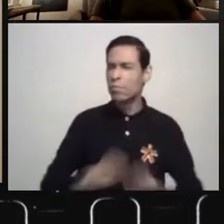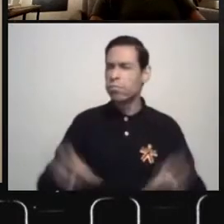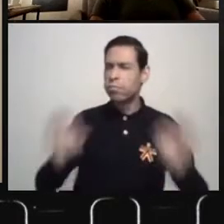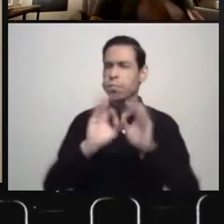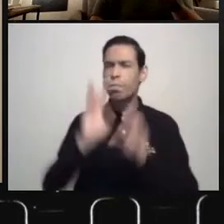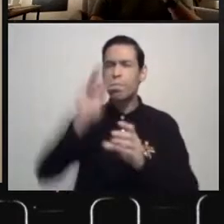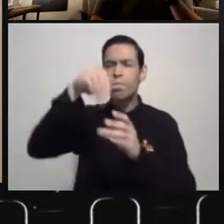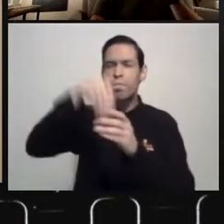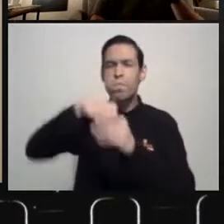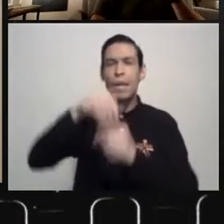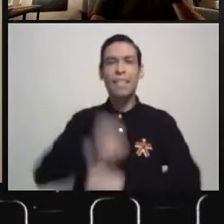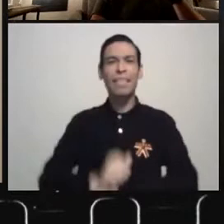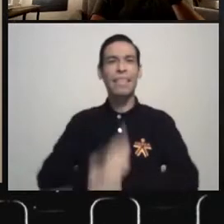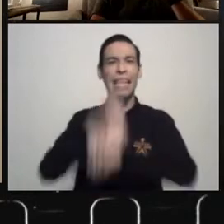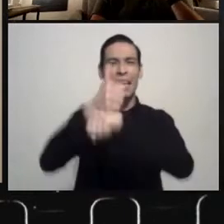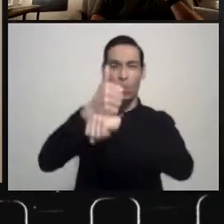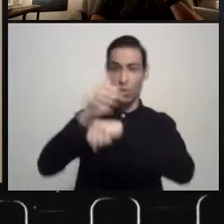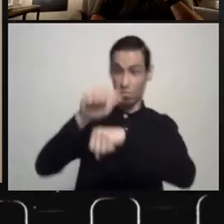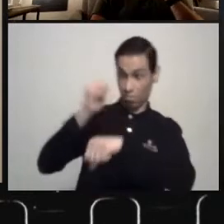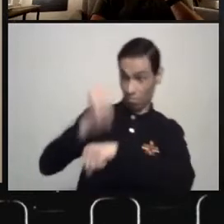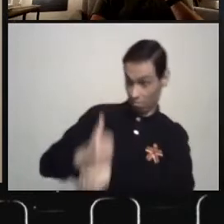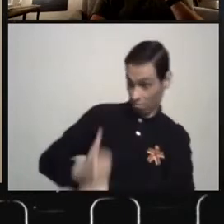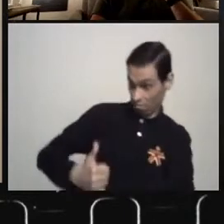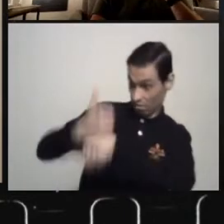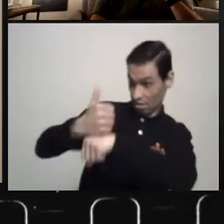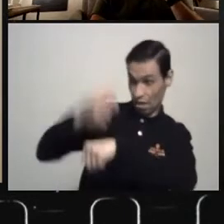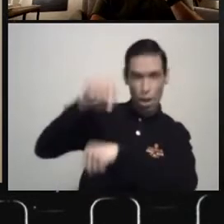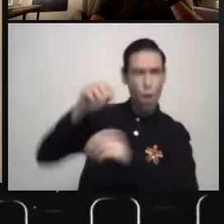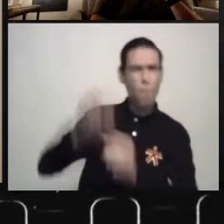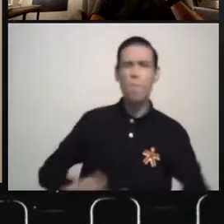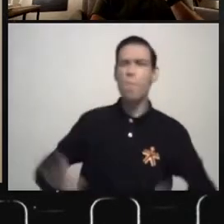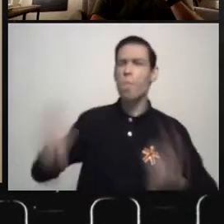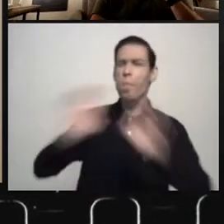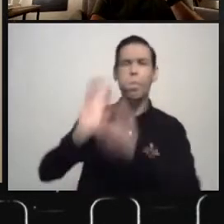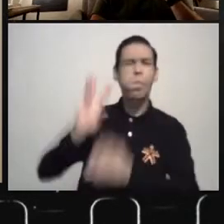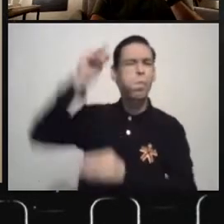un director y qué es lo más importante que un director debe tener?